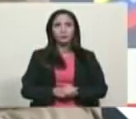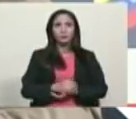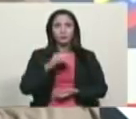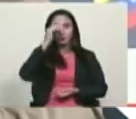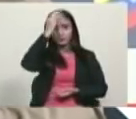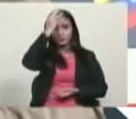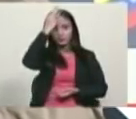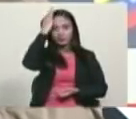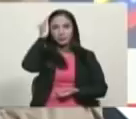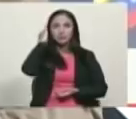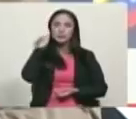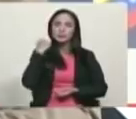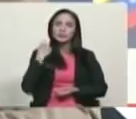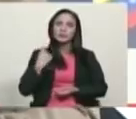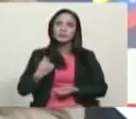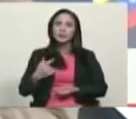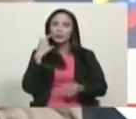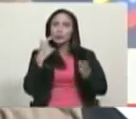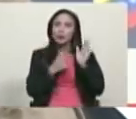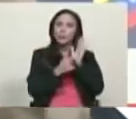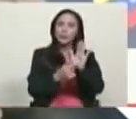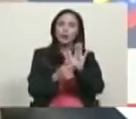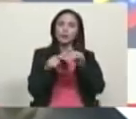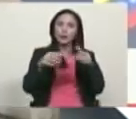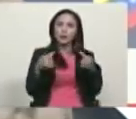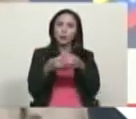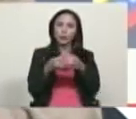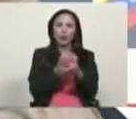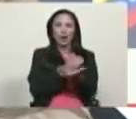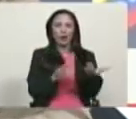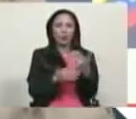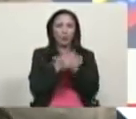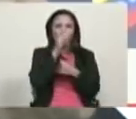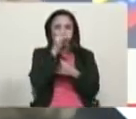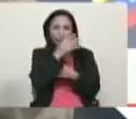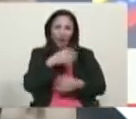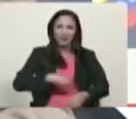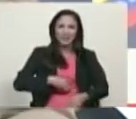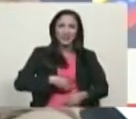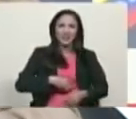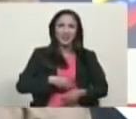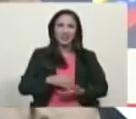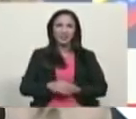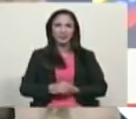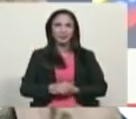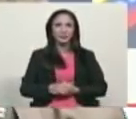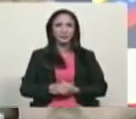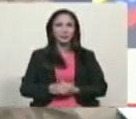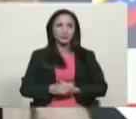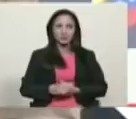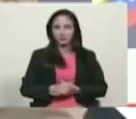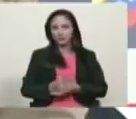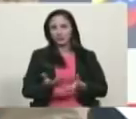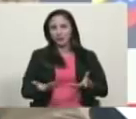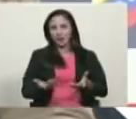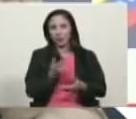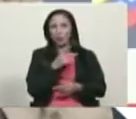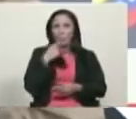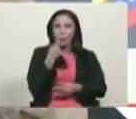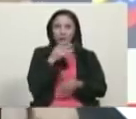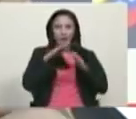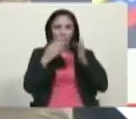Han vuelto el cartel de Lima una caricatura bufa de lo que es la política